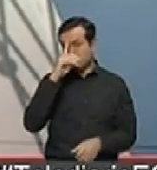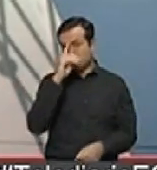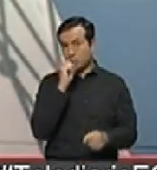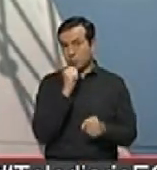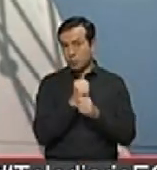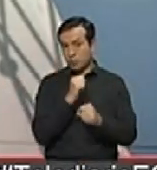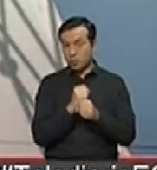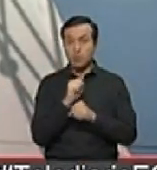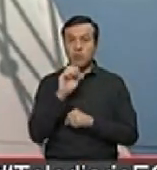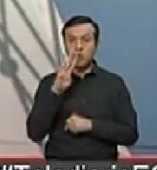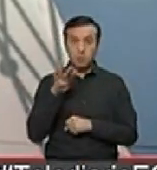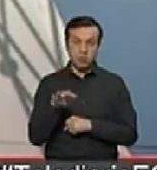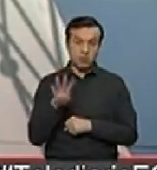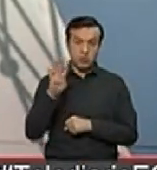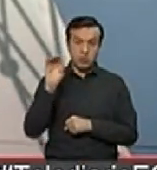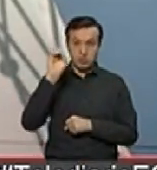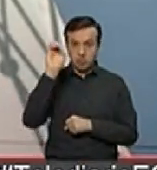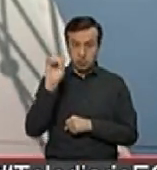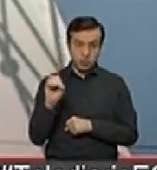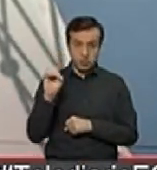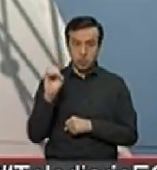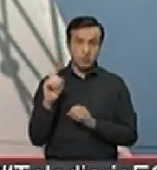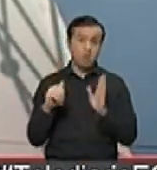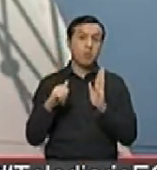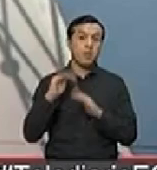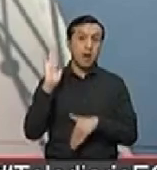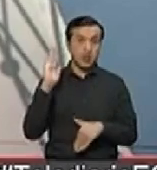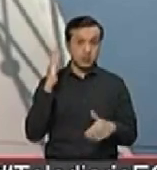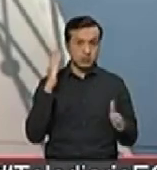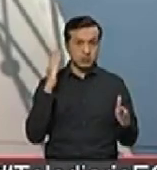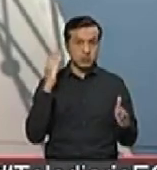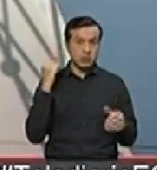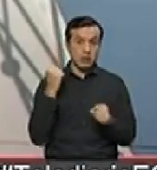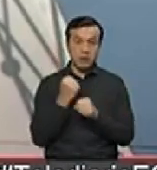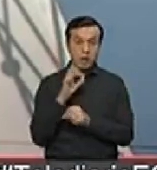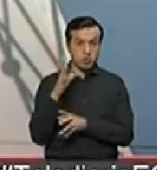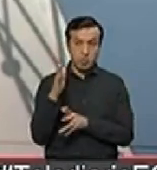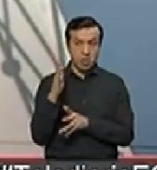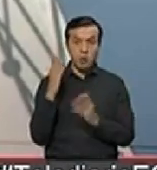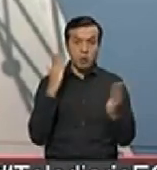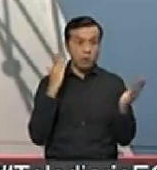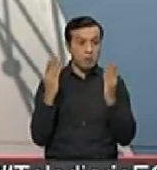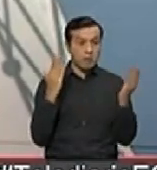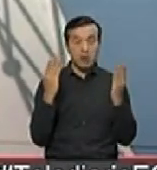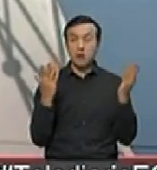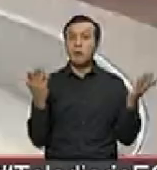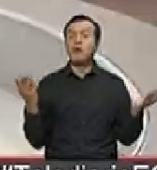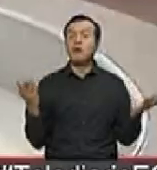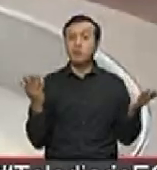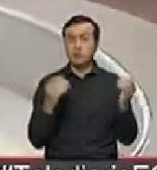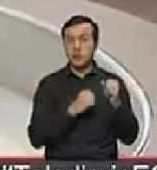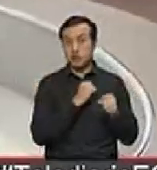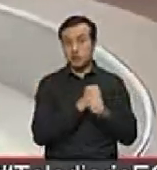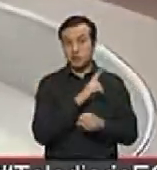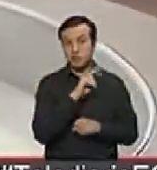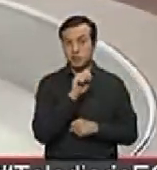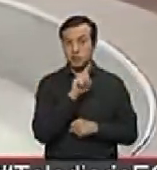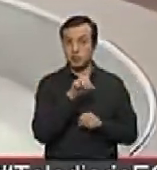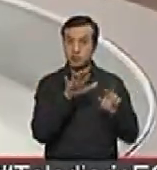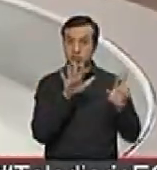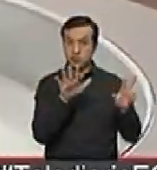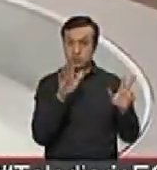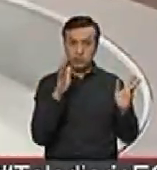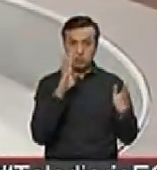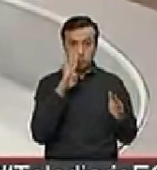en un 4.4% y es mayor en comparación al mismo periodo en el año 2018, que